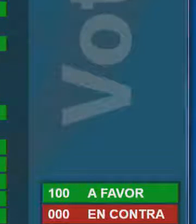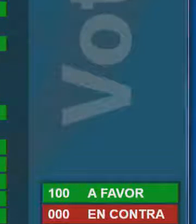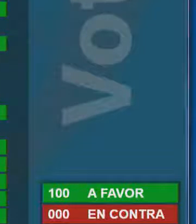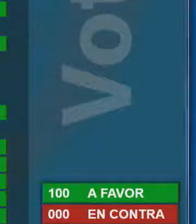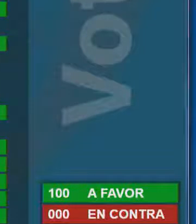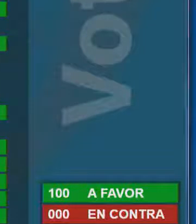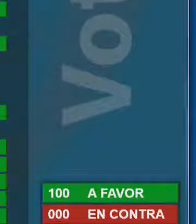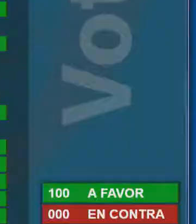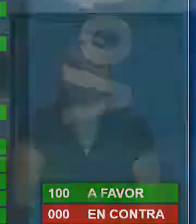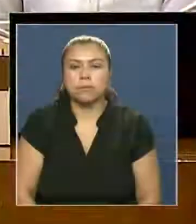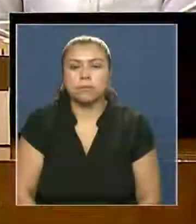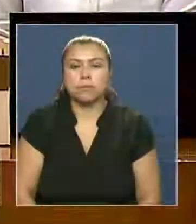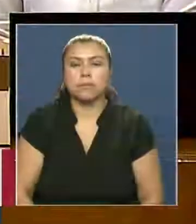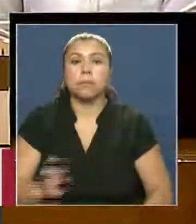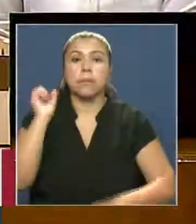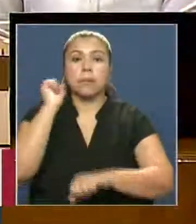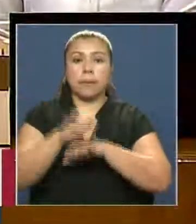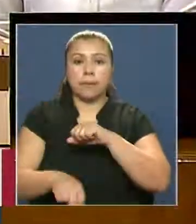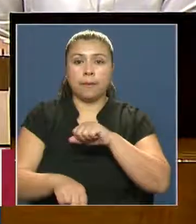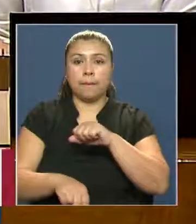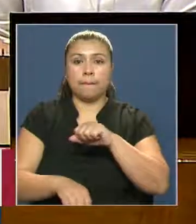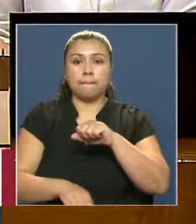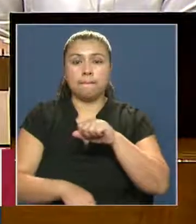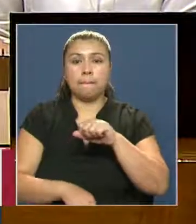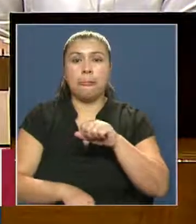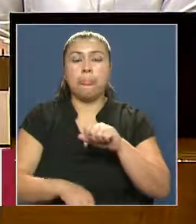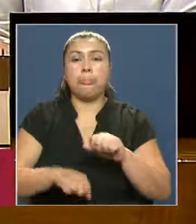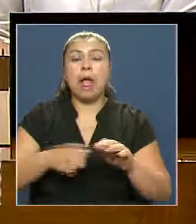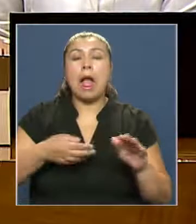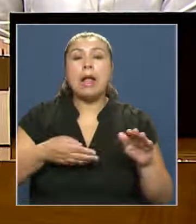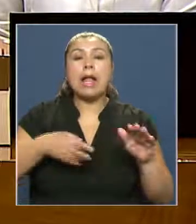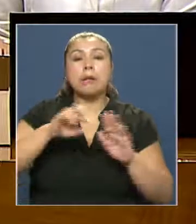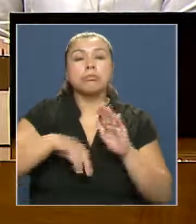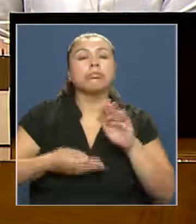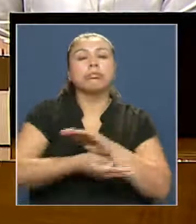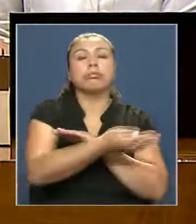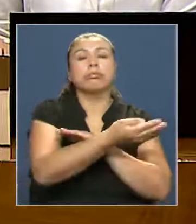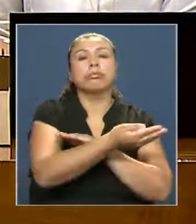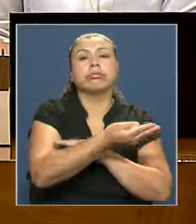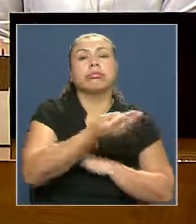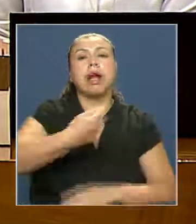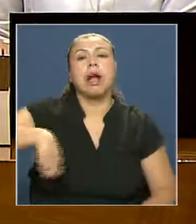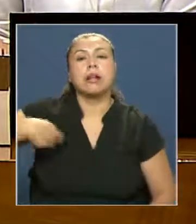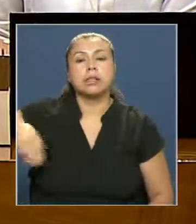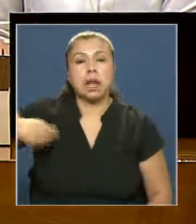abstenciones. Aprobado y despachado al Senado.